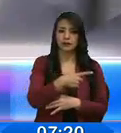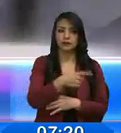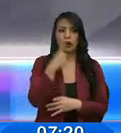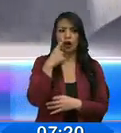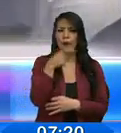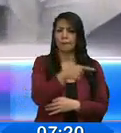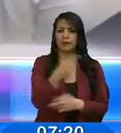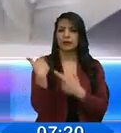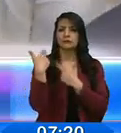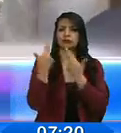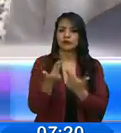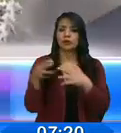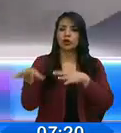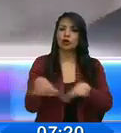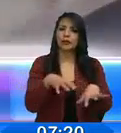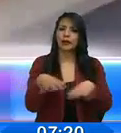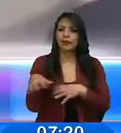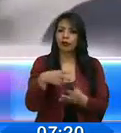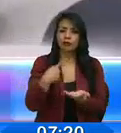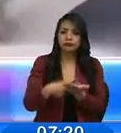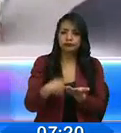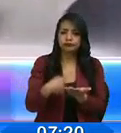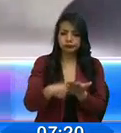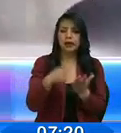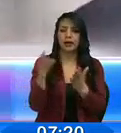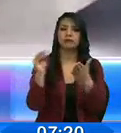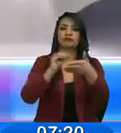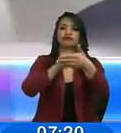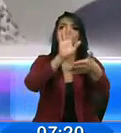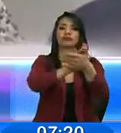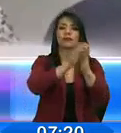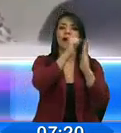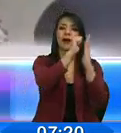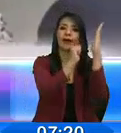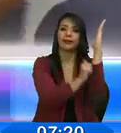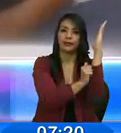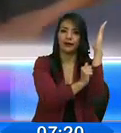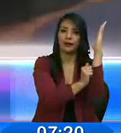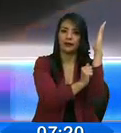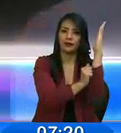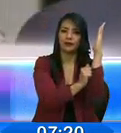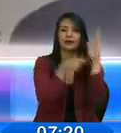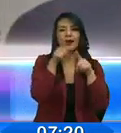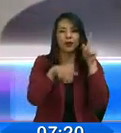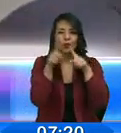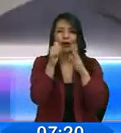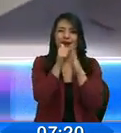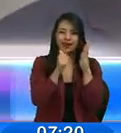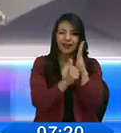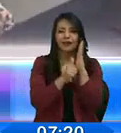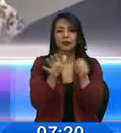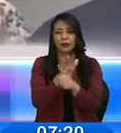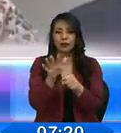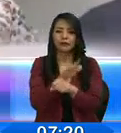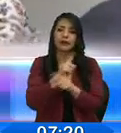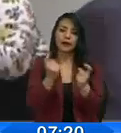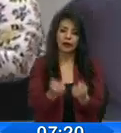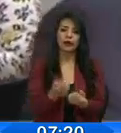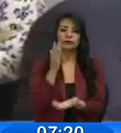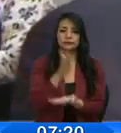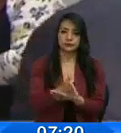gestor, de un coordinador de tribunales y obviamente tienen muchos compromisos agendados, de tal manera que se tiene que suspender.